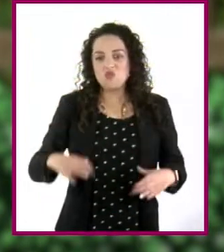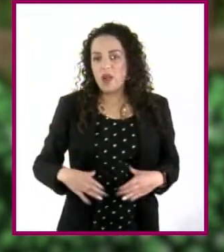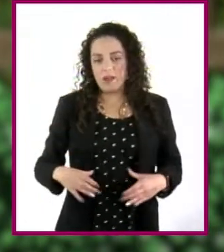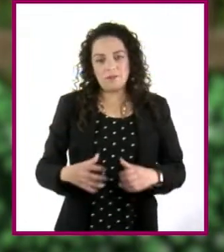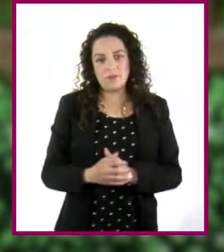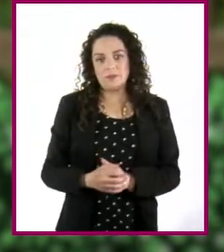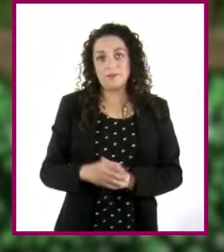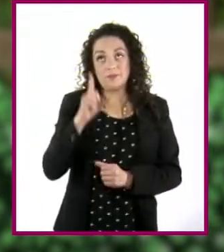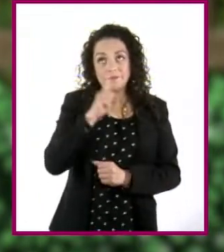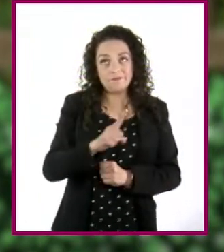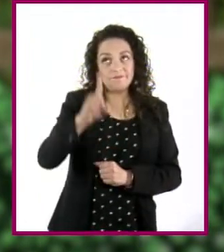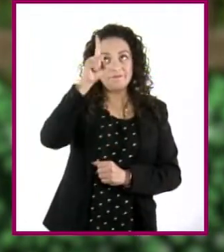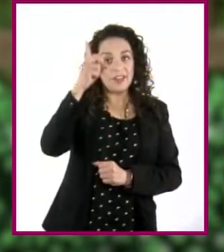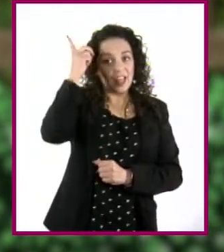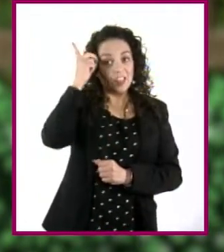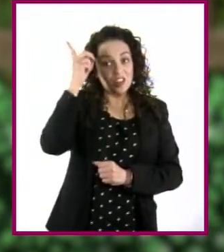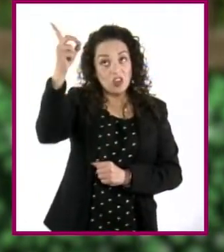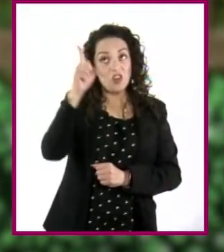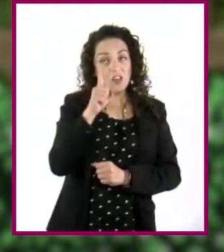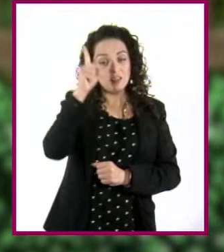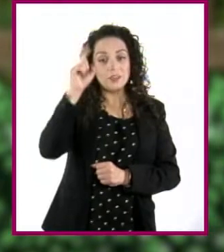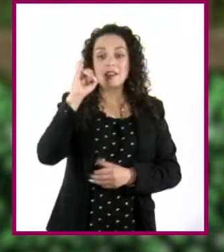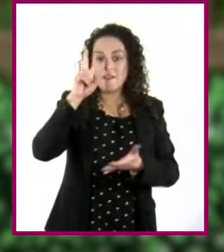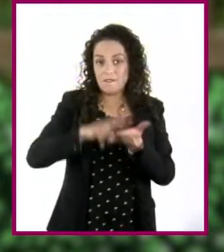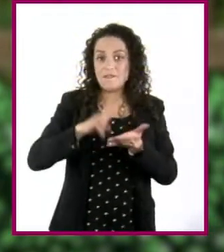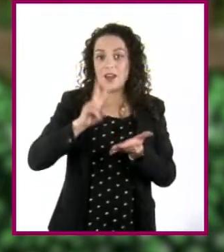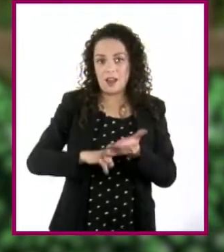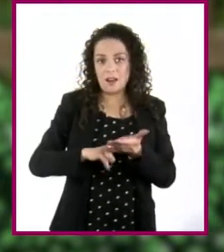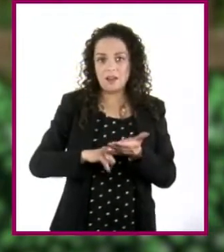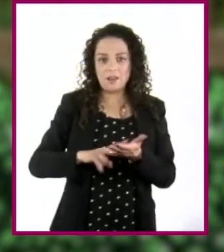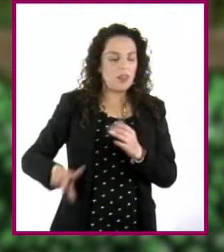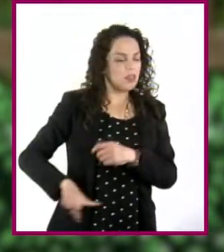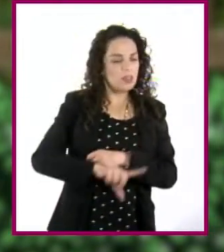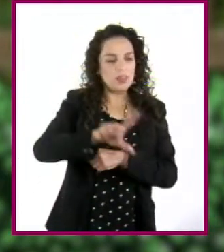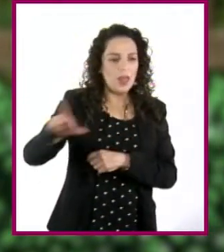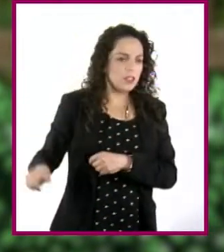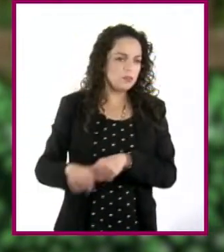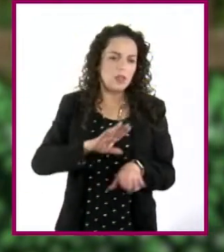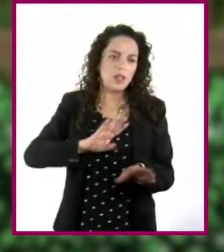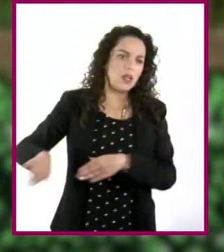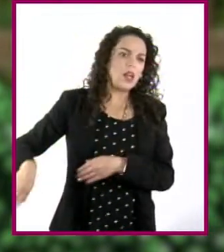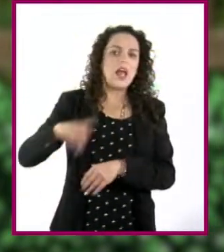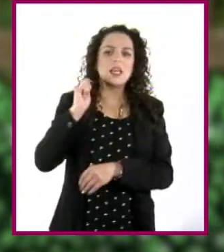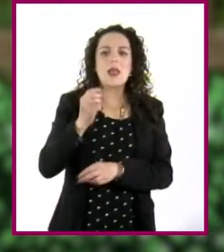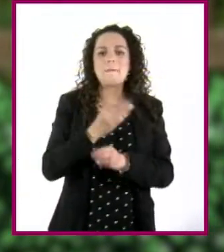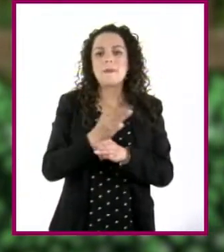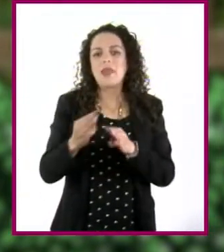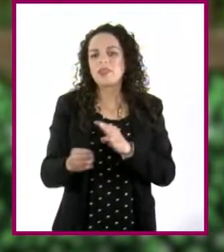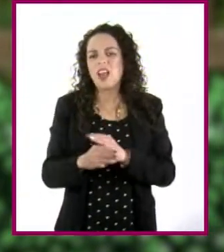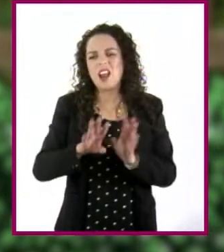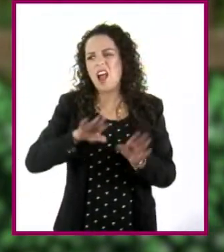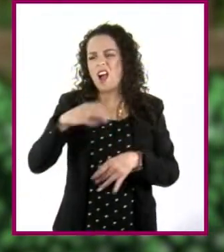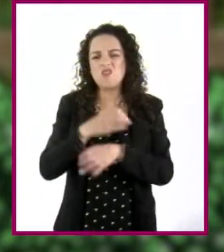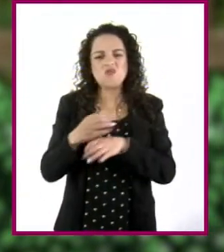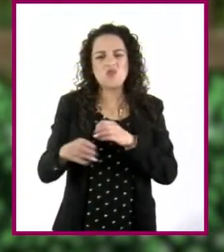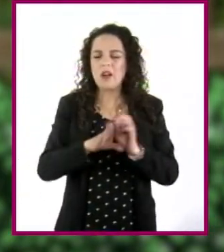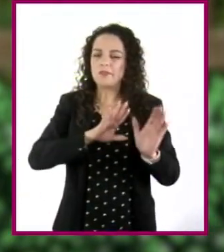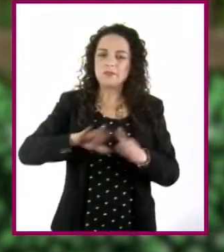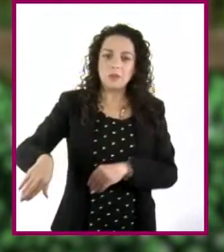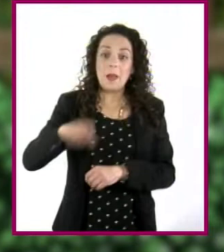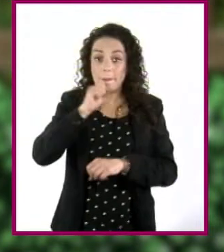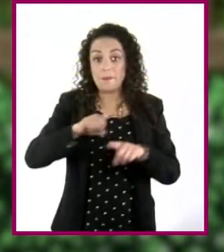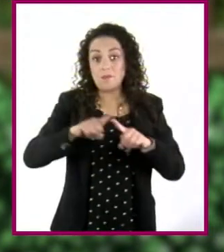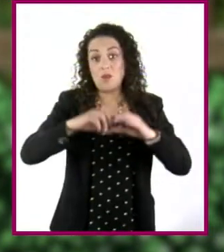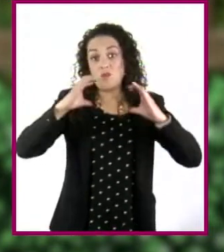que es para ellos el reino de Dios, y dejando en segundo término todo lo material, incluido el cuerpo y sus placeres. Para